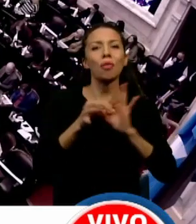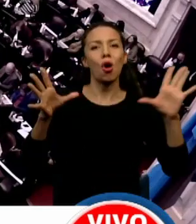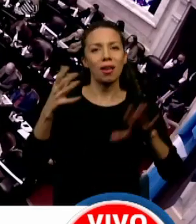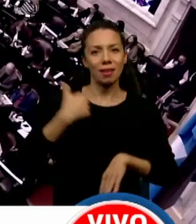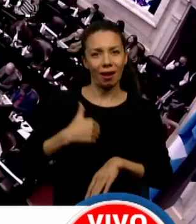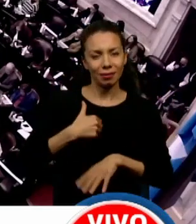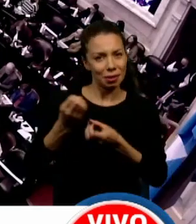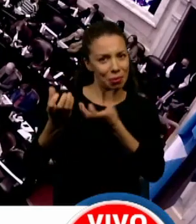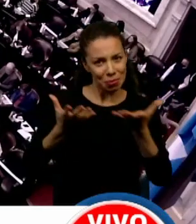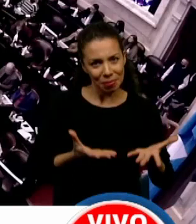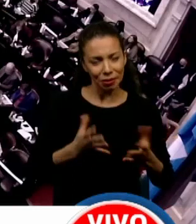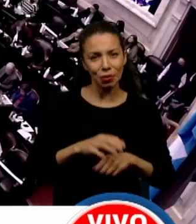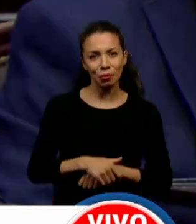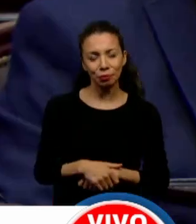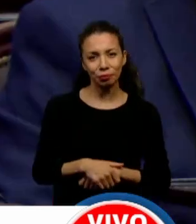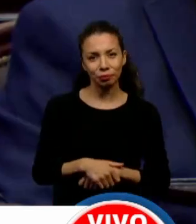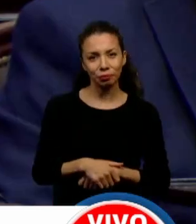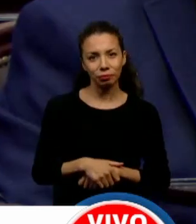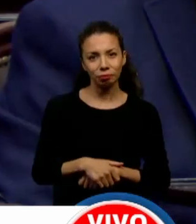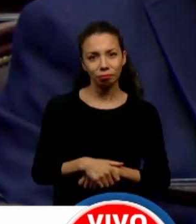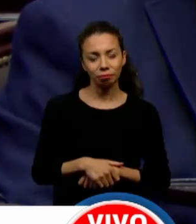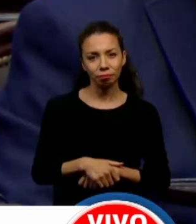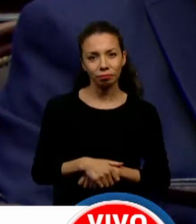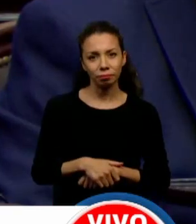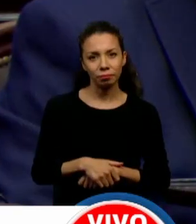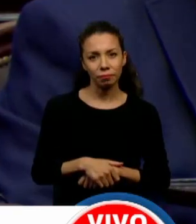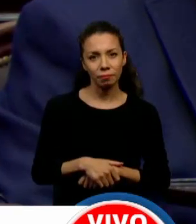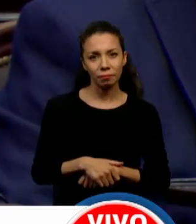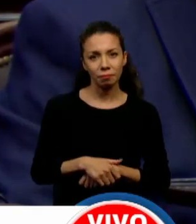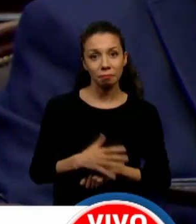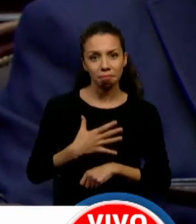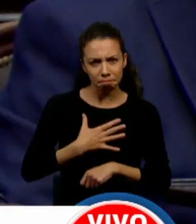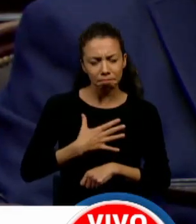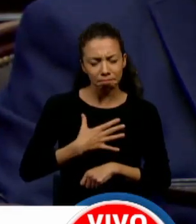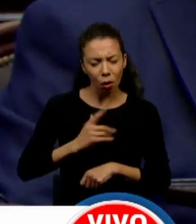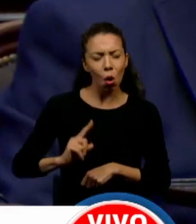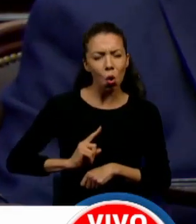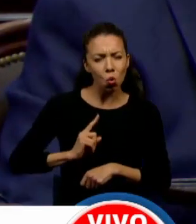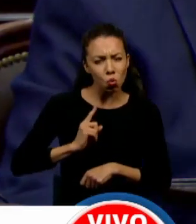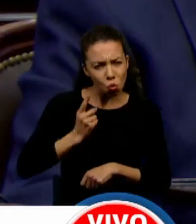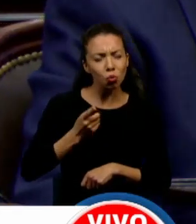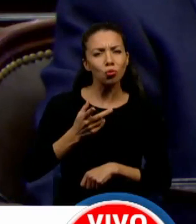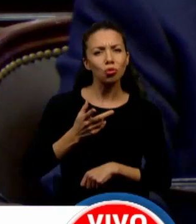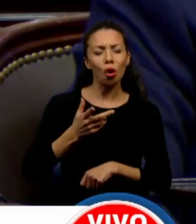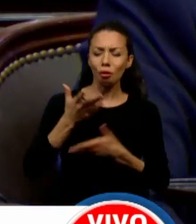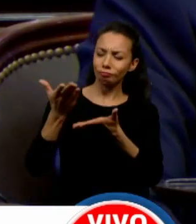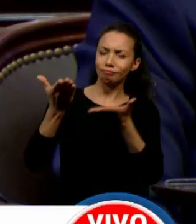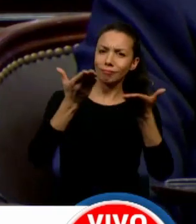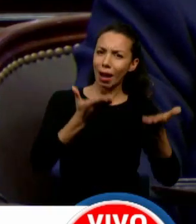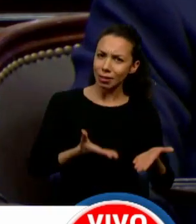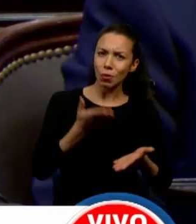Argentina. Es un verdadero beneplácito el que tenemos en recibirlo a usted, a la